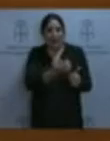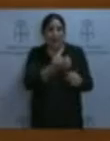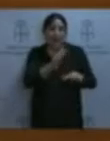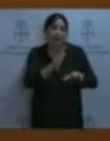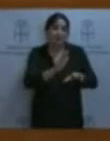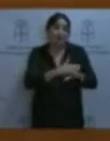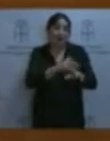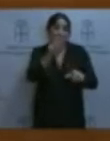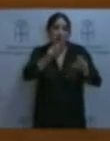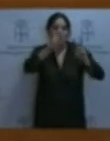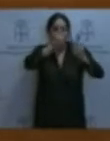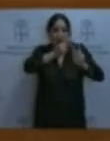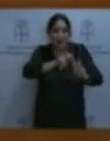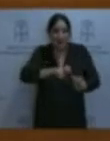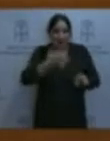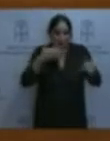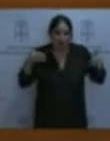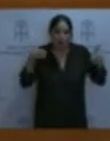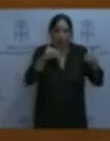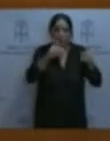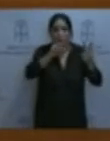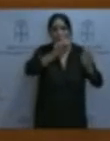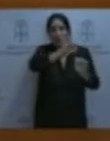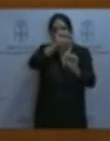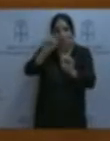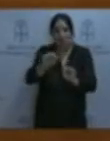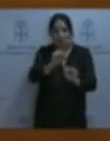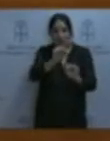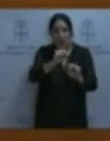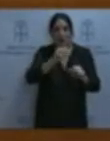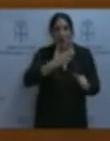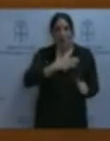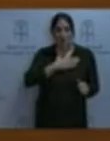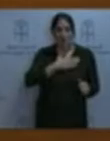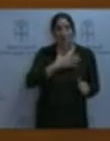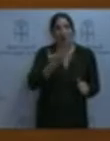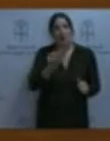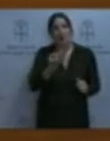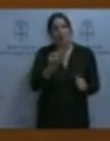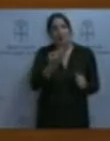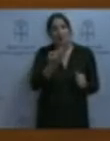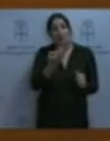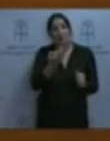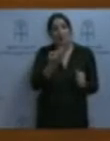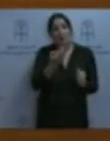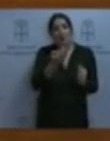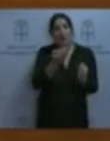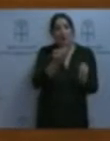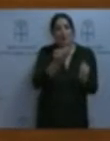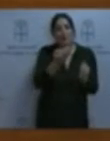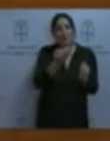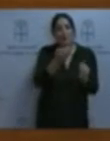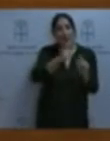que se dedique al ámbito de la protección del patrimonio, se incluyeran directamente en ninguno de